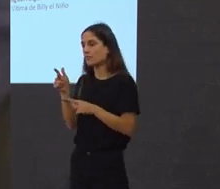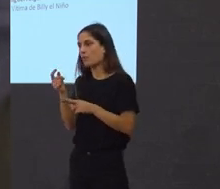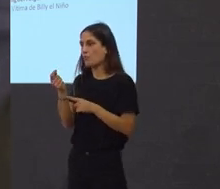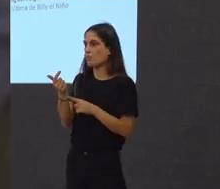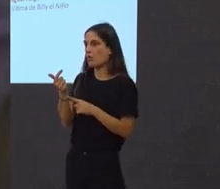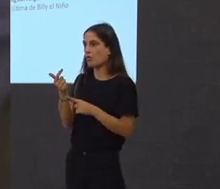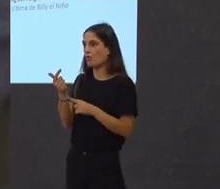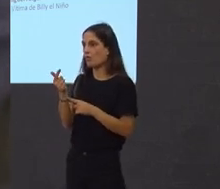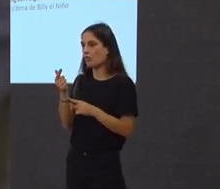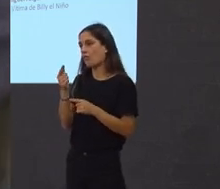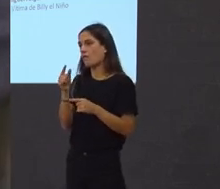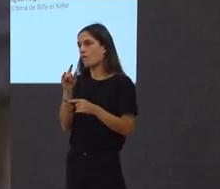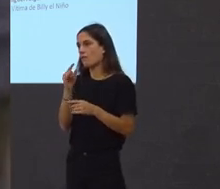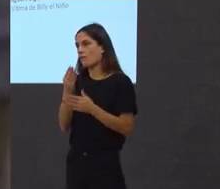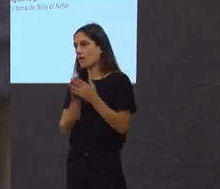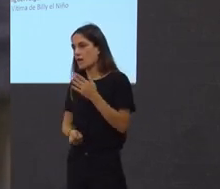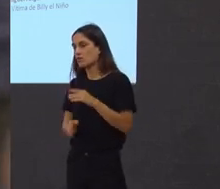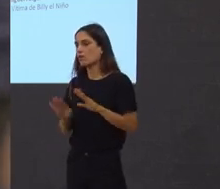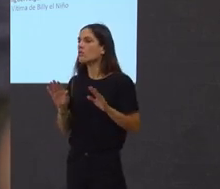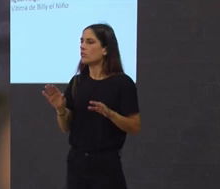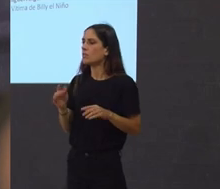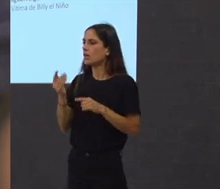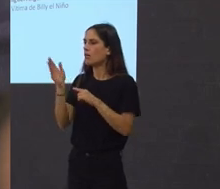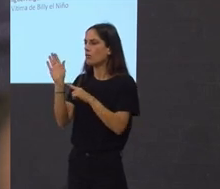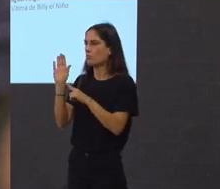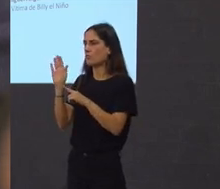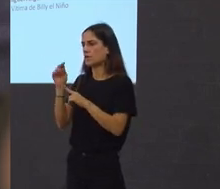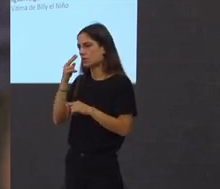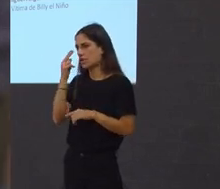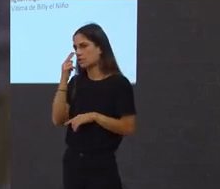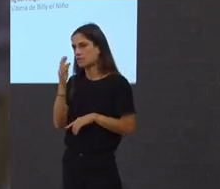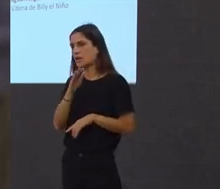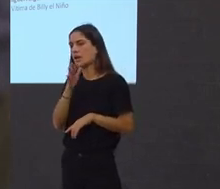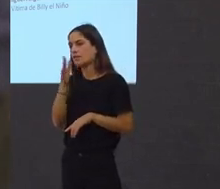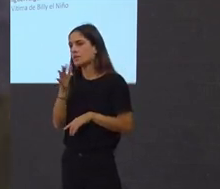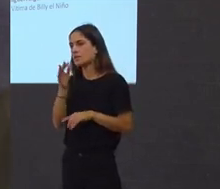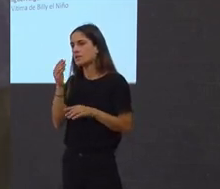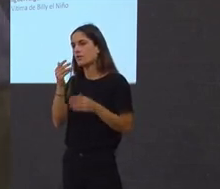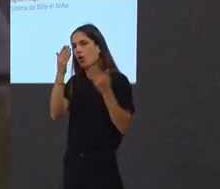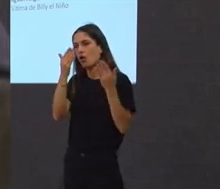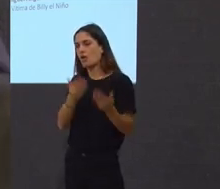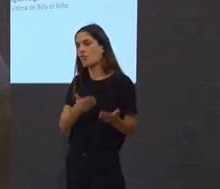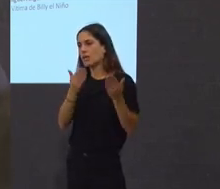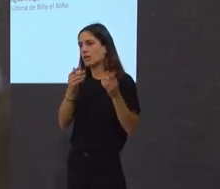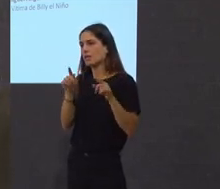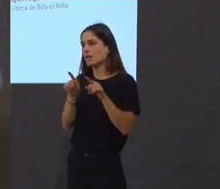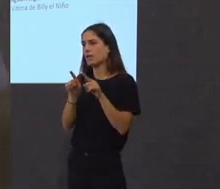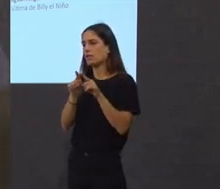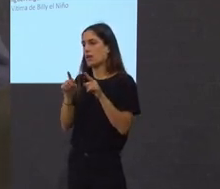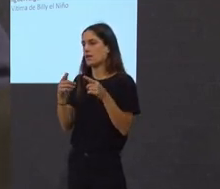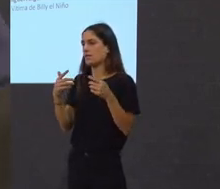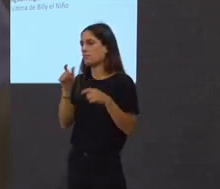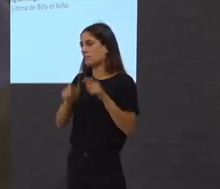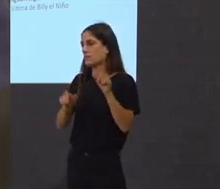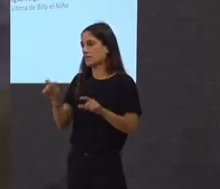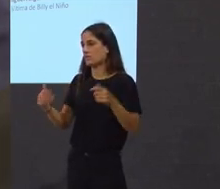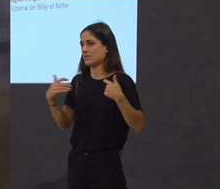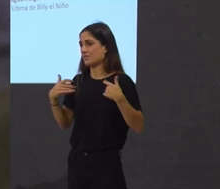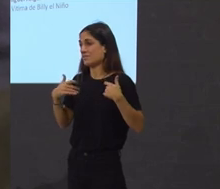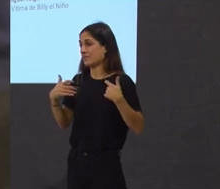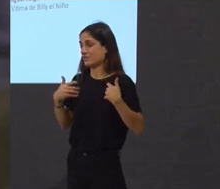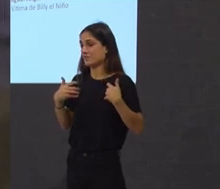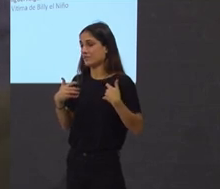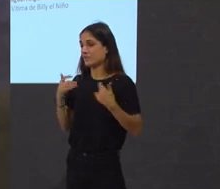un poco a las víctimas de la tortura de que sufrimos tortura